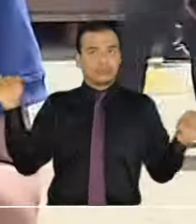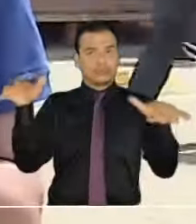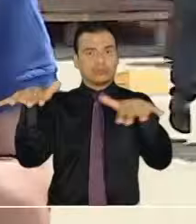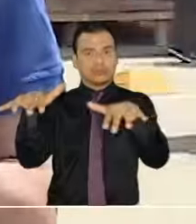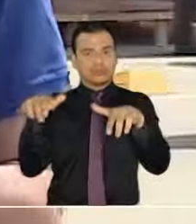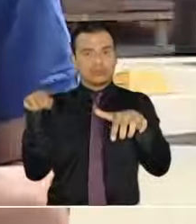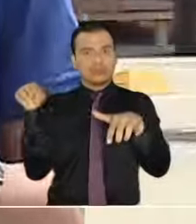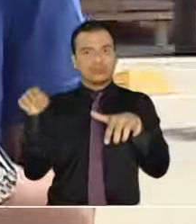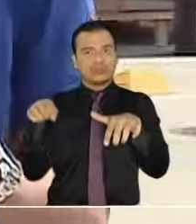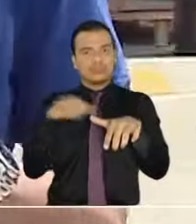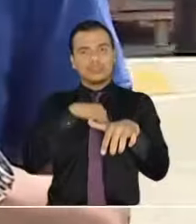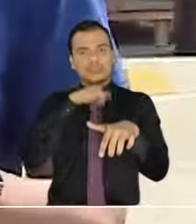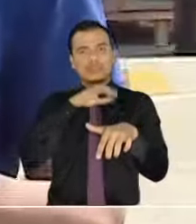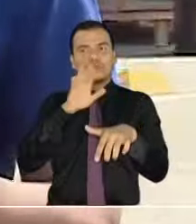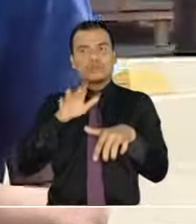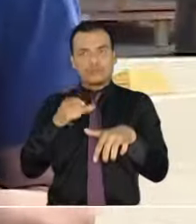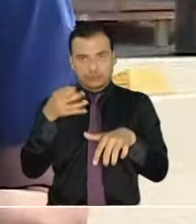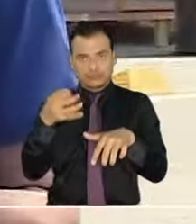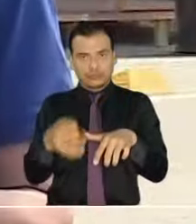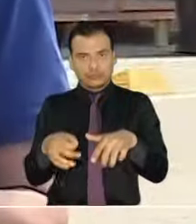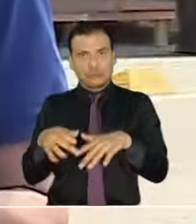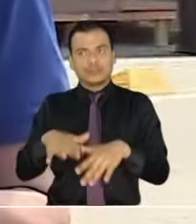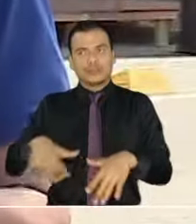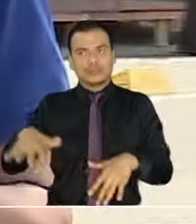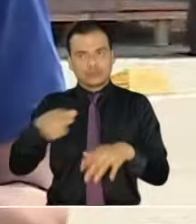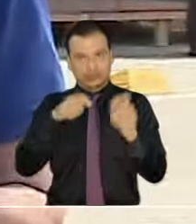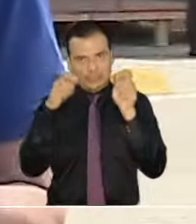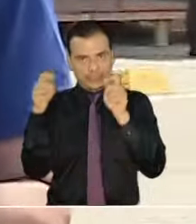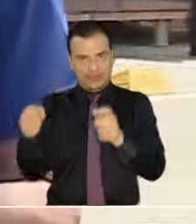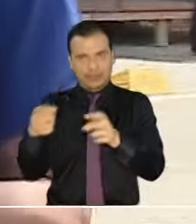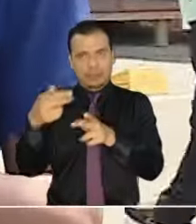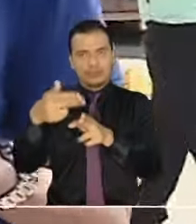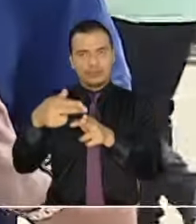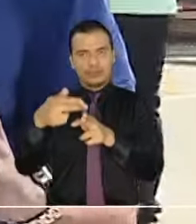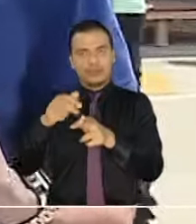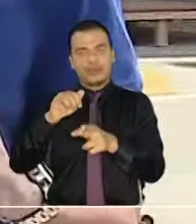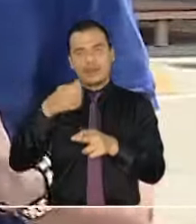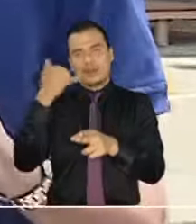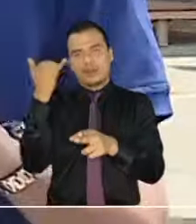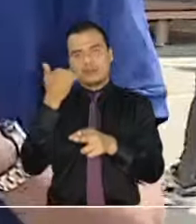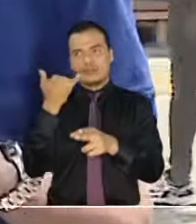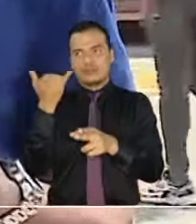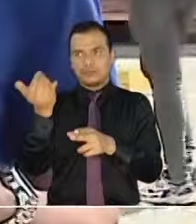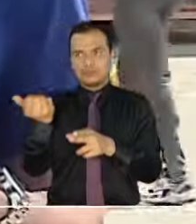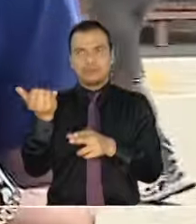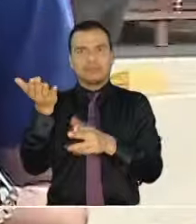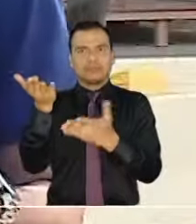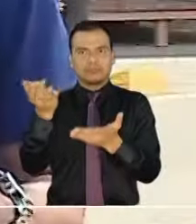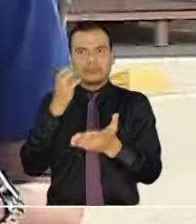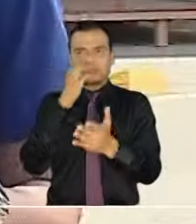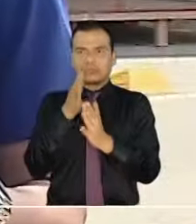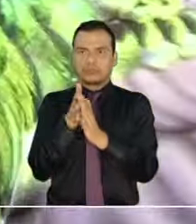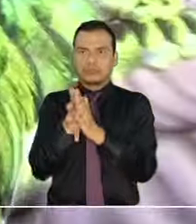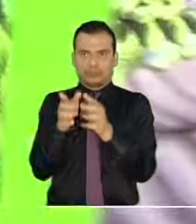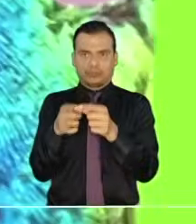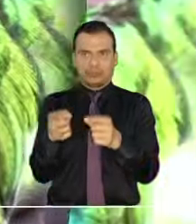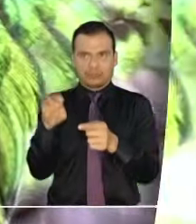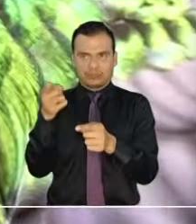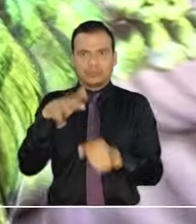jefes de Estado, y allá precisamente se encuentra nuestro periodista Otto Valencia. Otto, buenas tardes, ¿qué hay en ese momento en la zona azul?